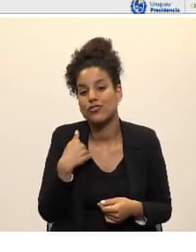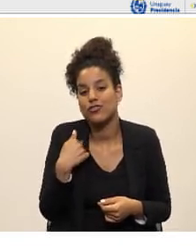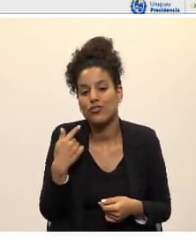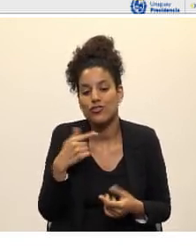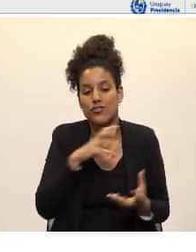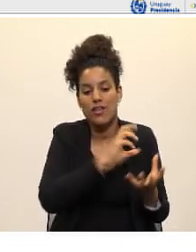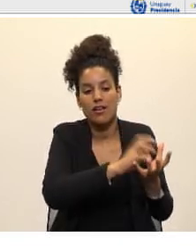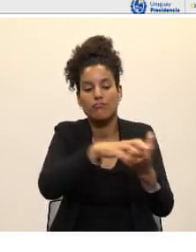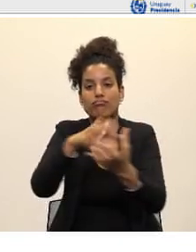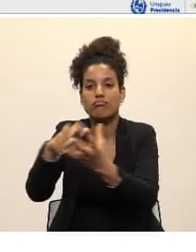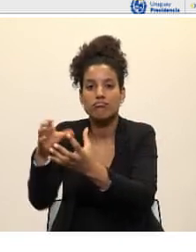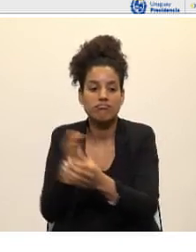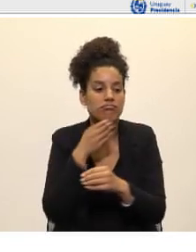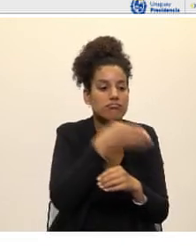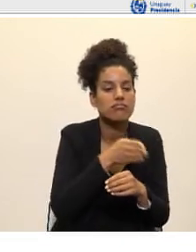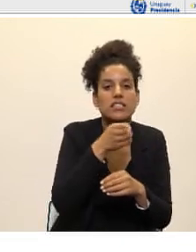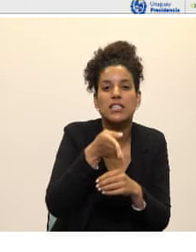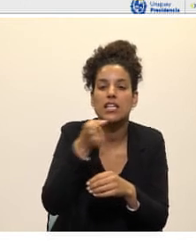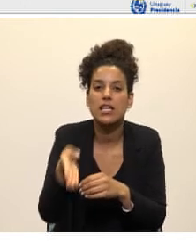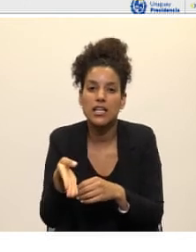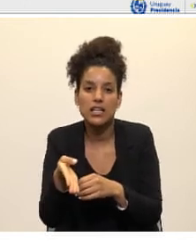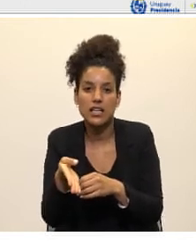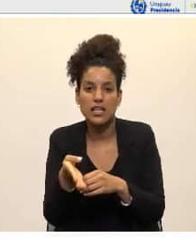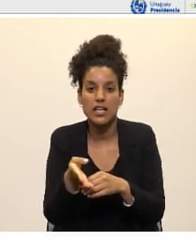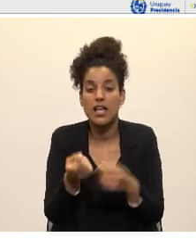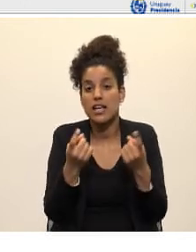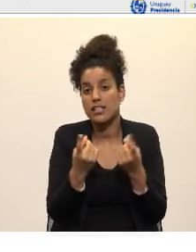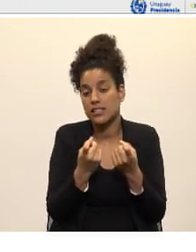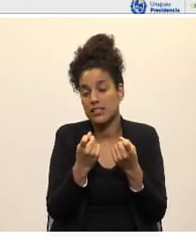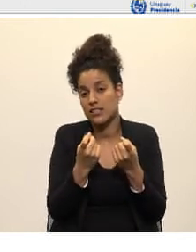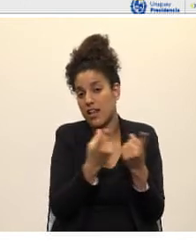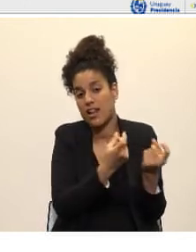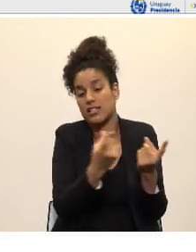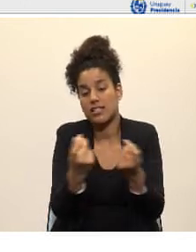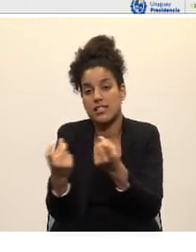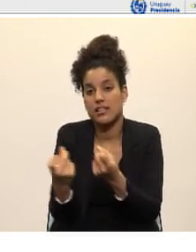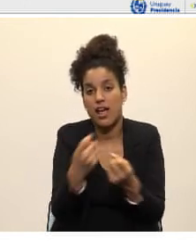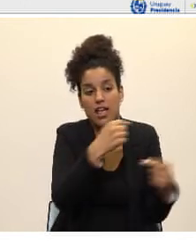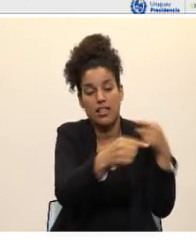territorios, formar parte de las necesidades de los territorios. Esto es un